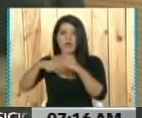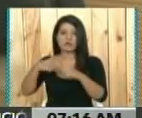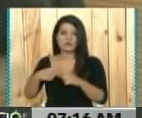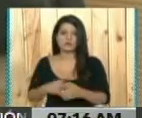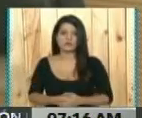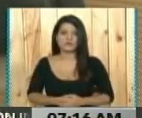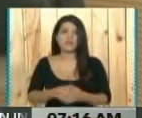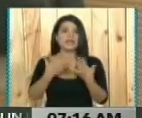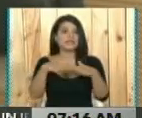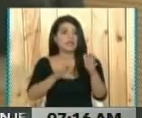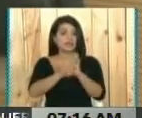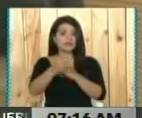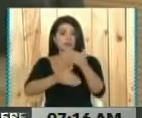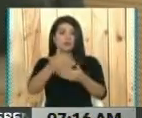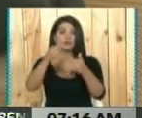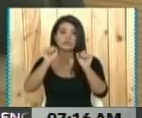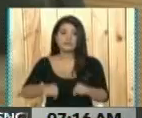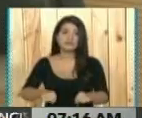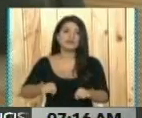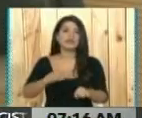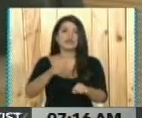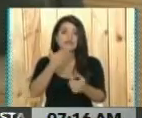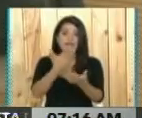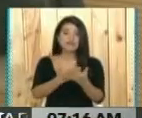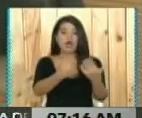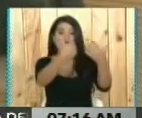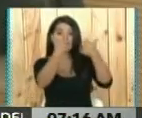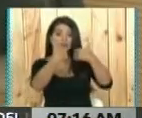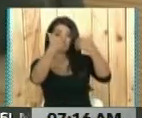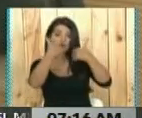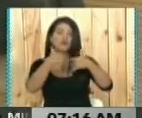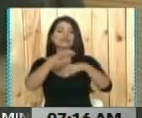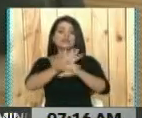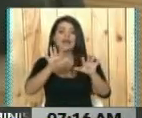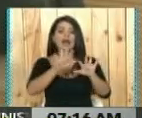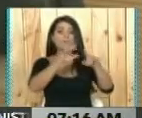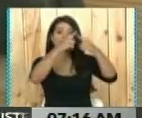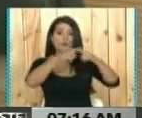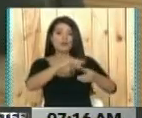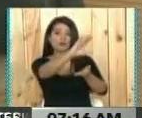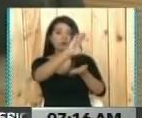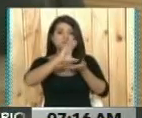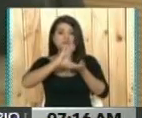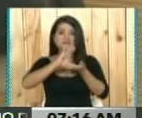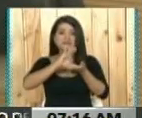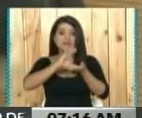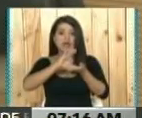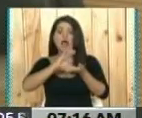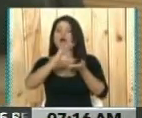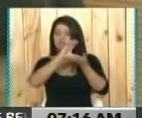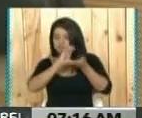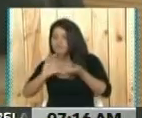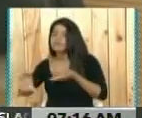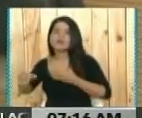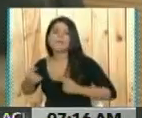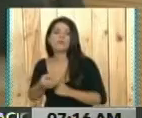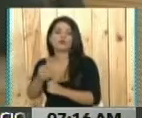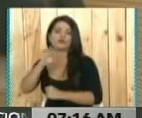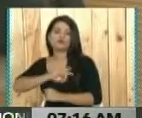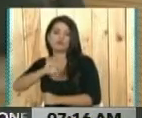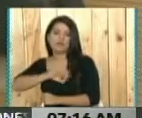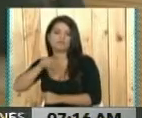estos avances han sido posibles por la orientación del uso de los recursos hacia la inversión social, que para el 2015